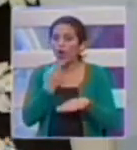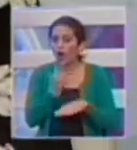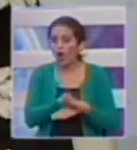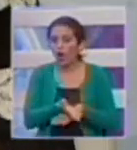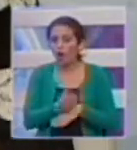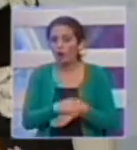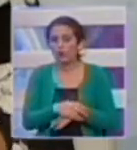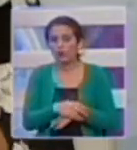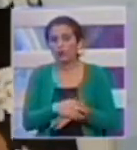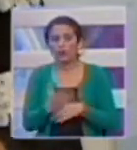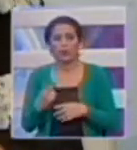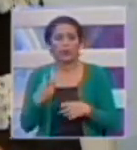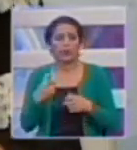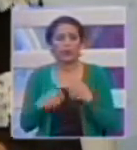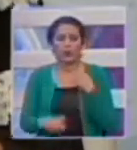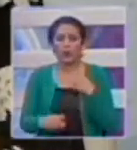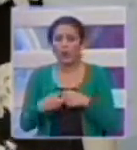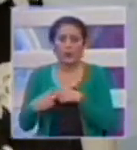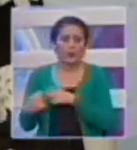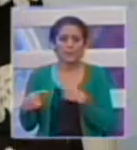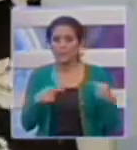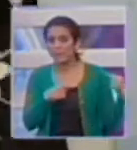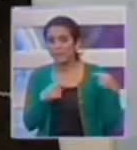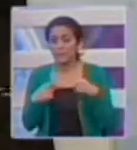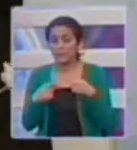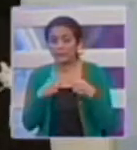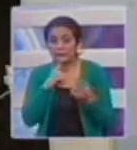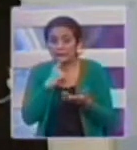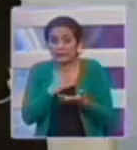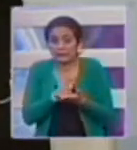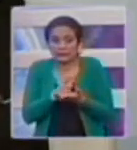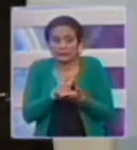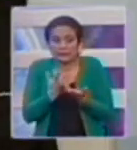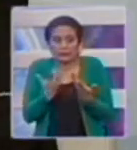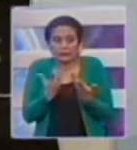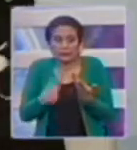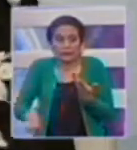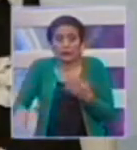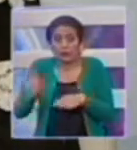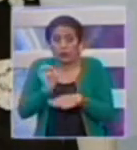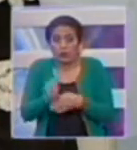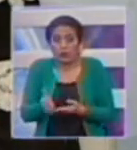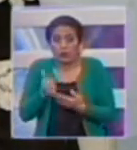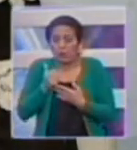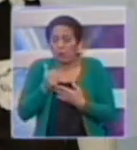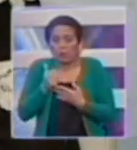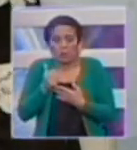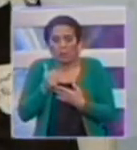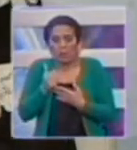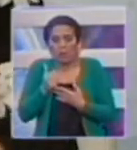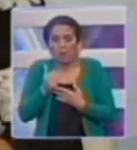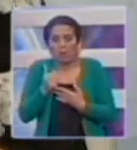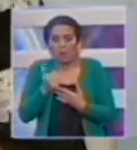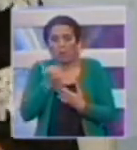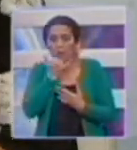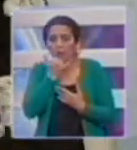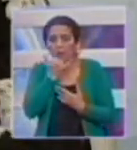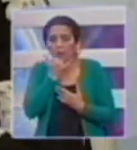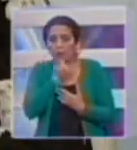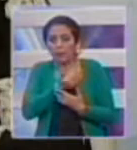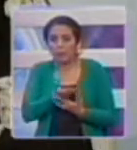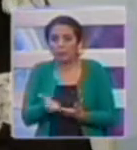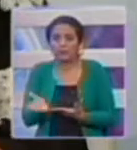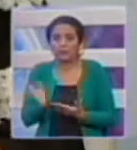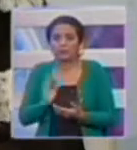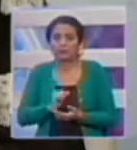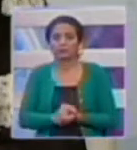un bloqueo, de una pugna de poderes, y eso no nos hizo bien. Pero esta mayoría obediente, no